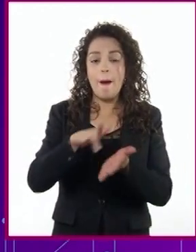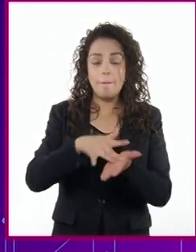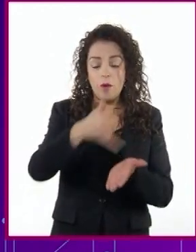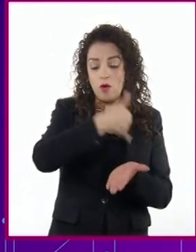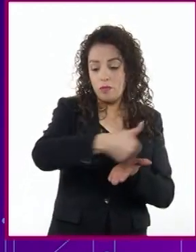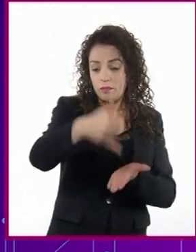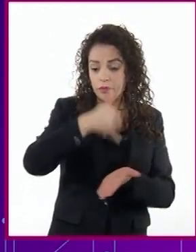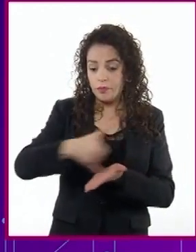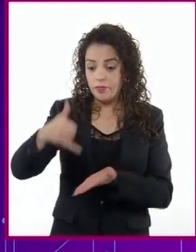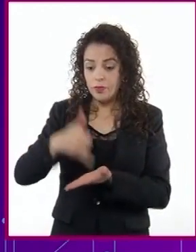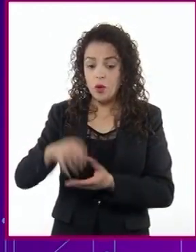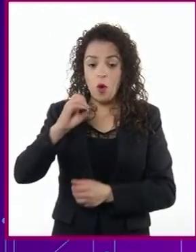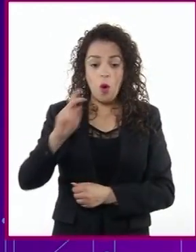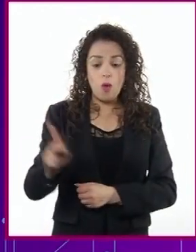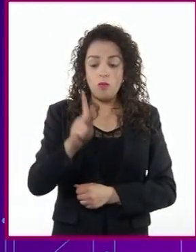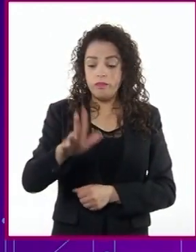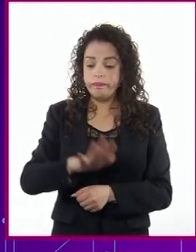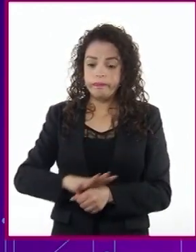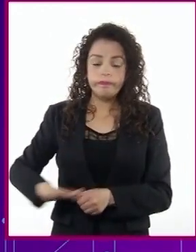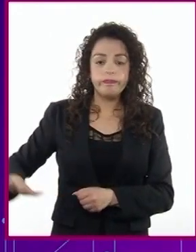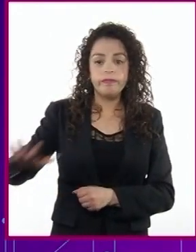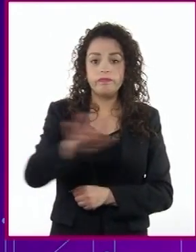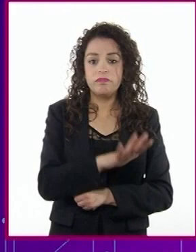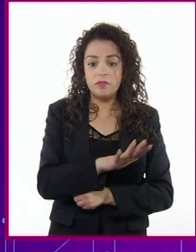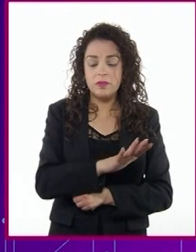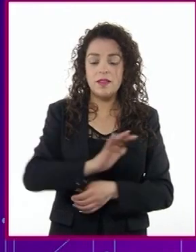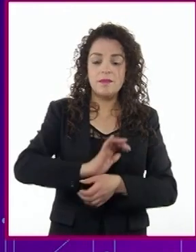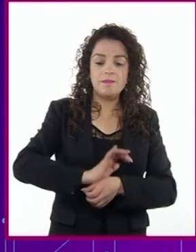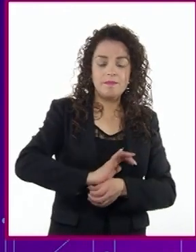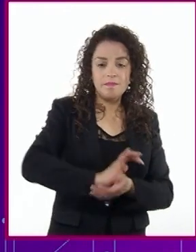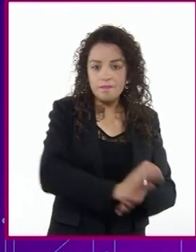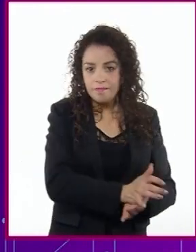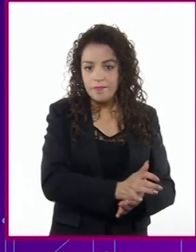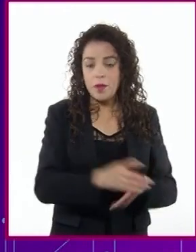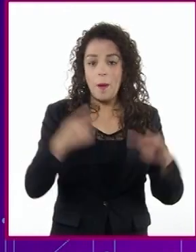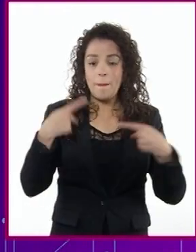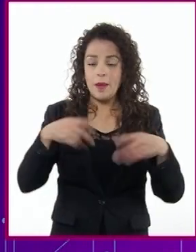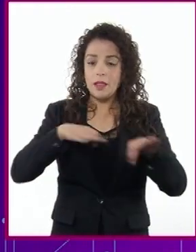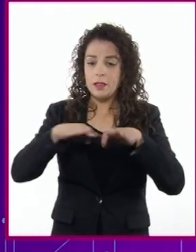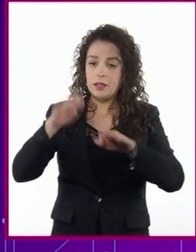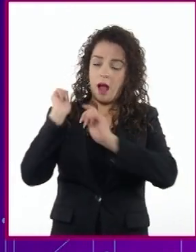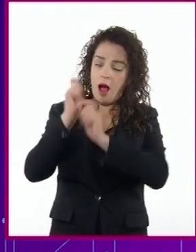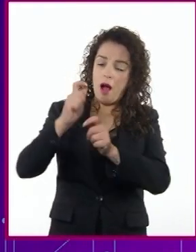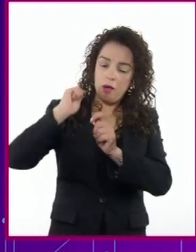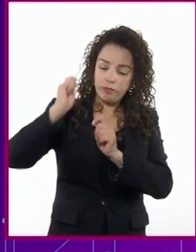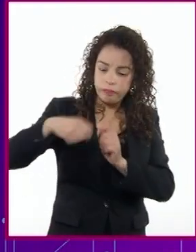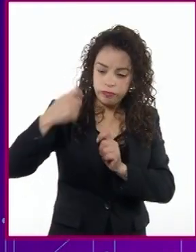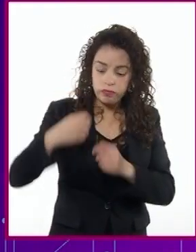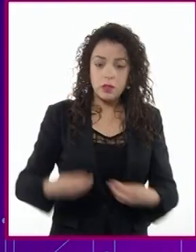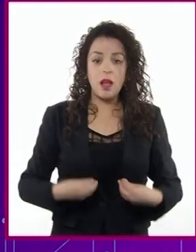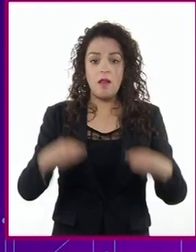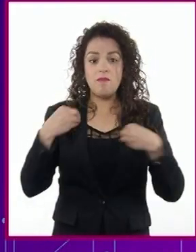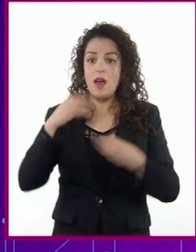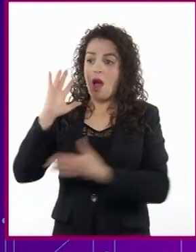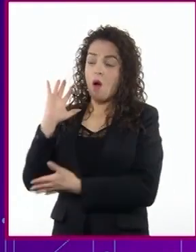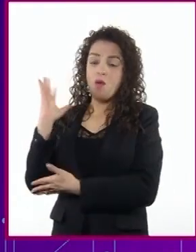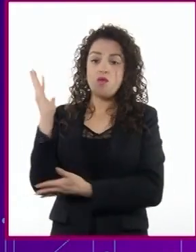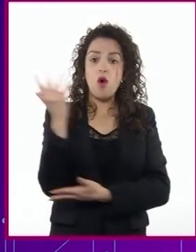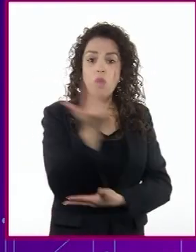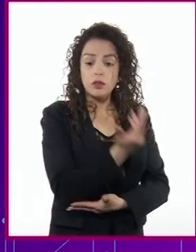poblaciones marginadas, a pequeños productores, gente dedicada a la pesca, habitantes de los bosques y consumidores.